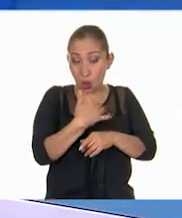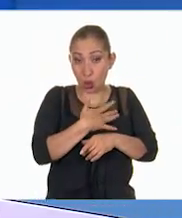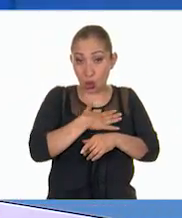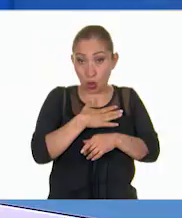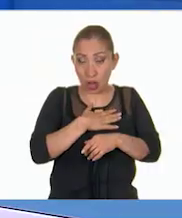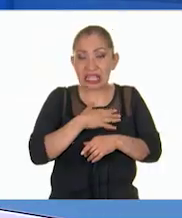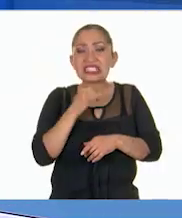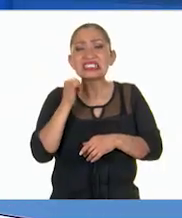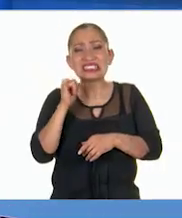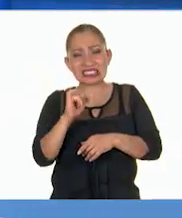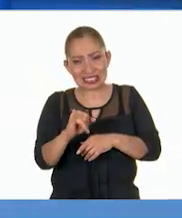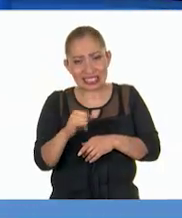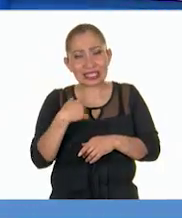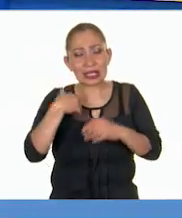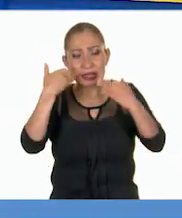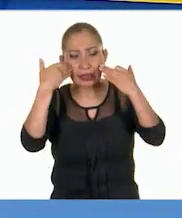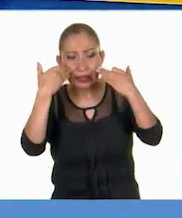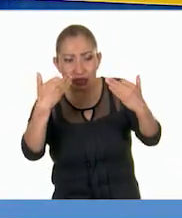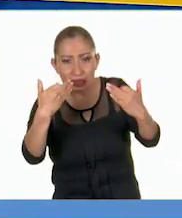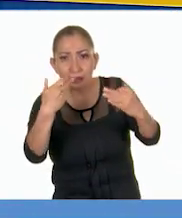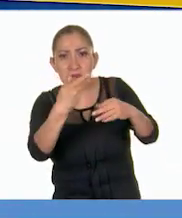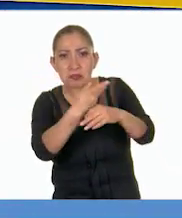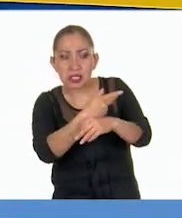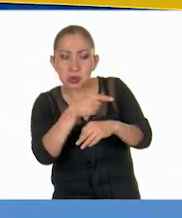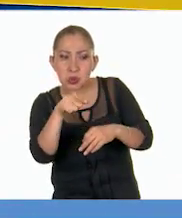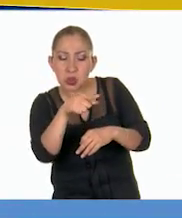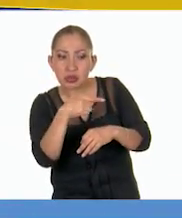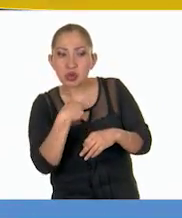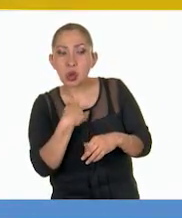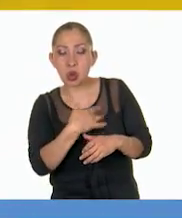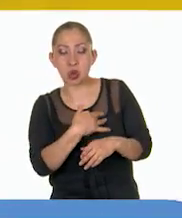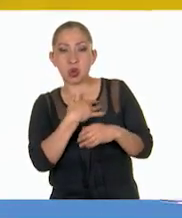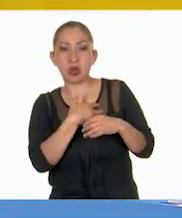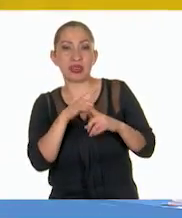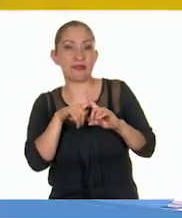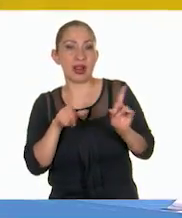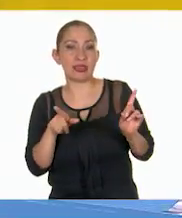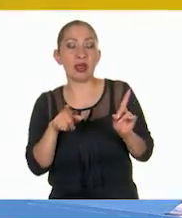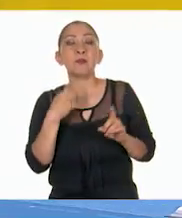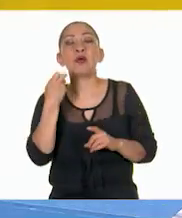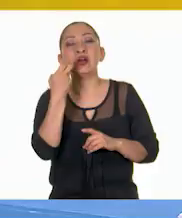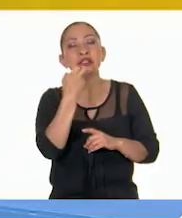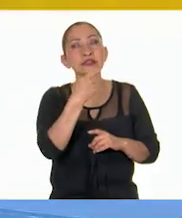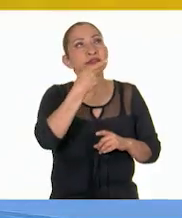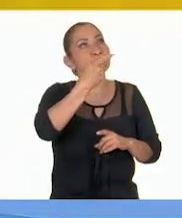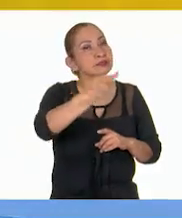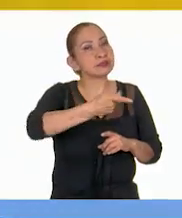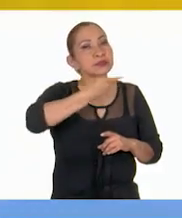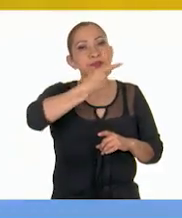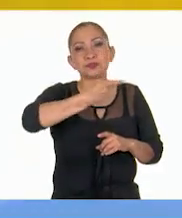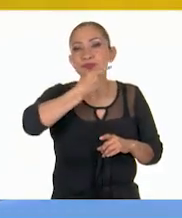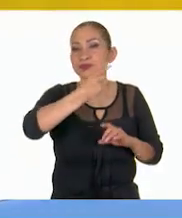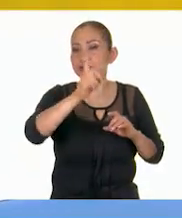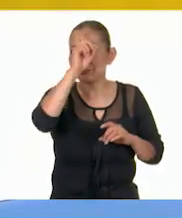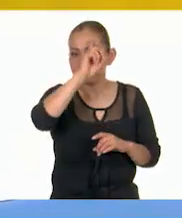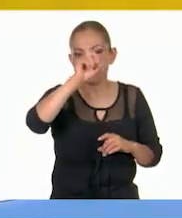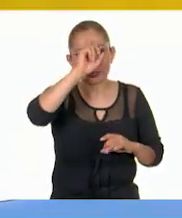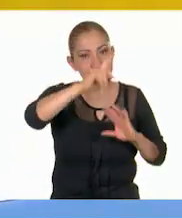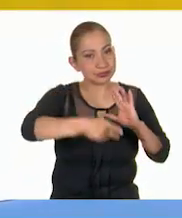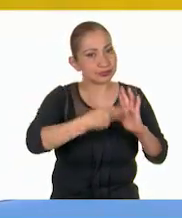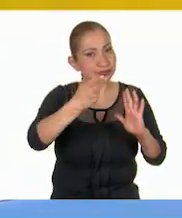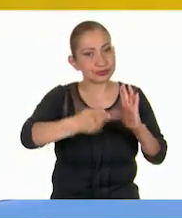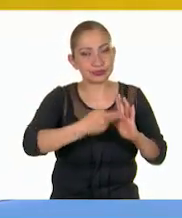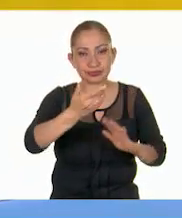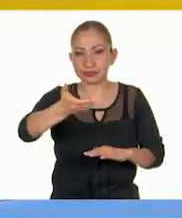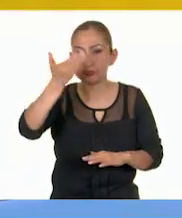aun cuando se haya sido testigo de los acontecimientos. Por eso insisto en la recomendación que les he hecho en